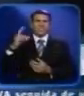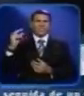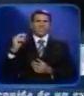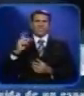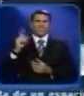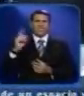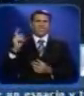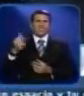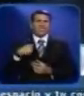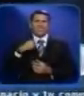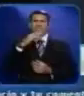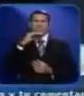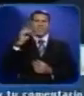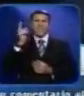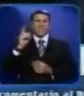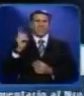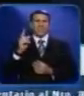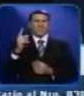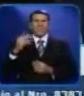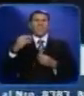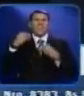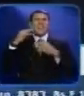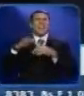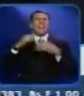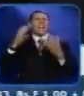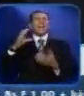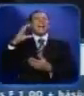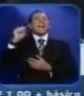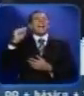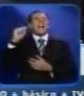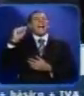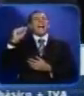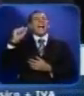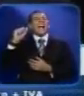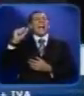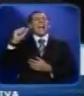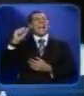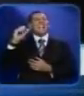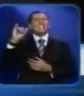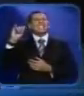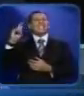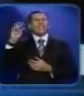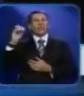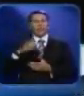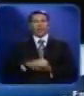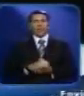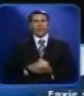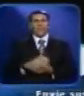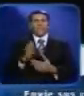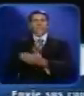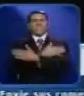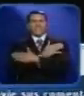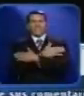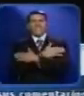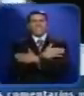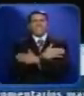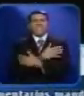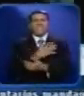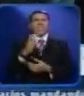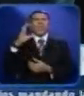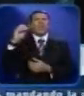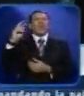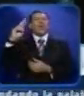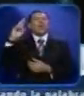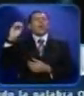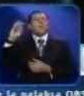¿verdad que no voy a hablar? Porque hoy es un regalo para Callito. Callito, felicitaciones. Ay, anda con Coromoto, qué